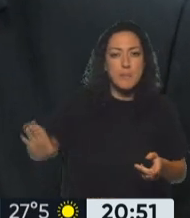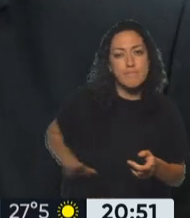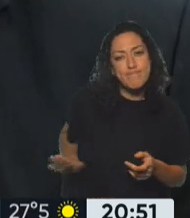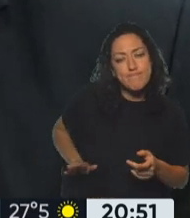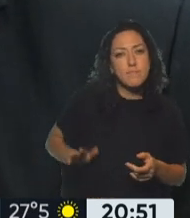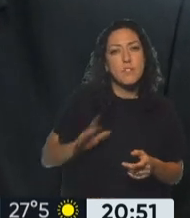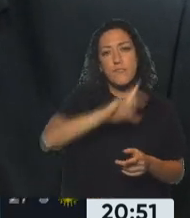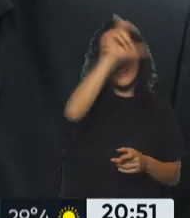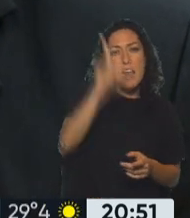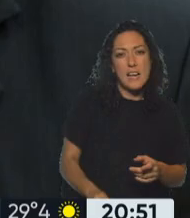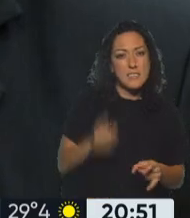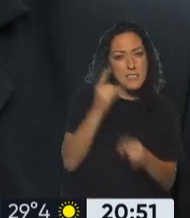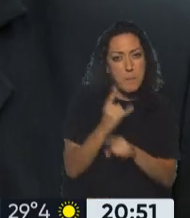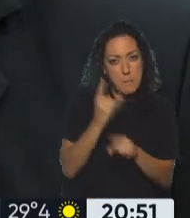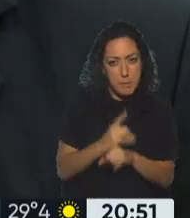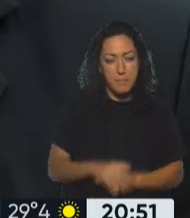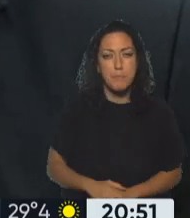federales todo el tiempo